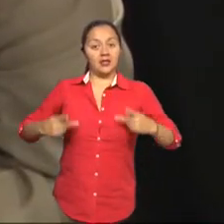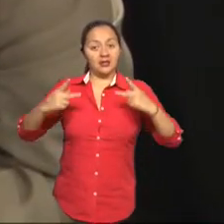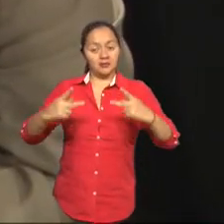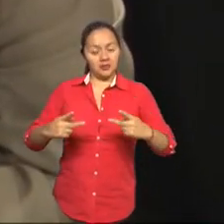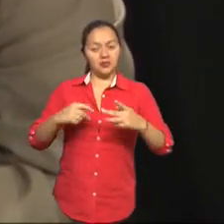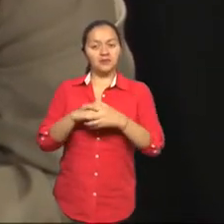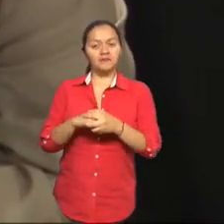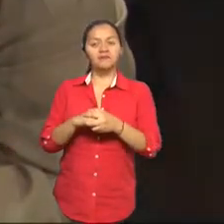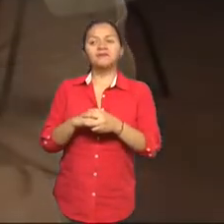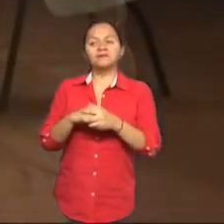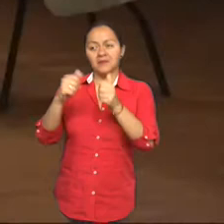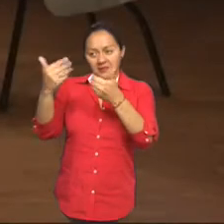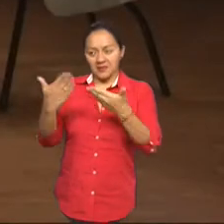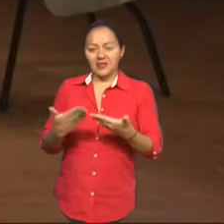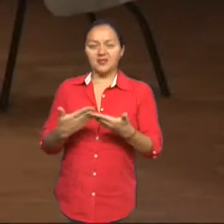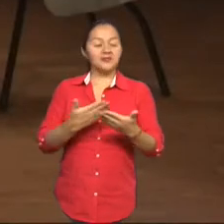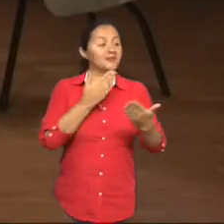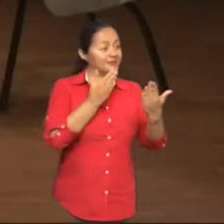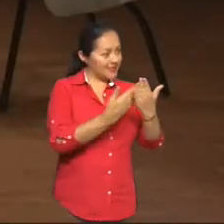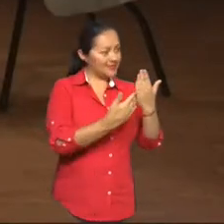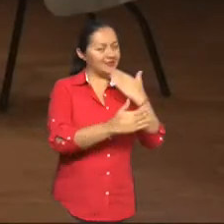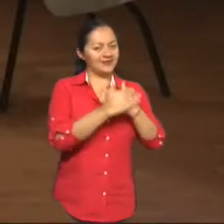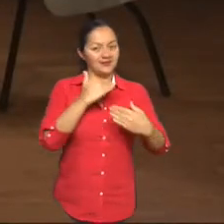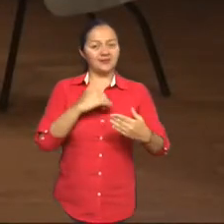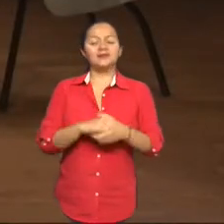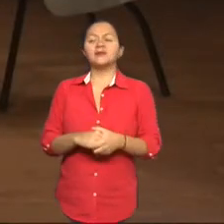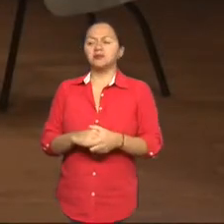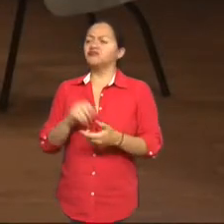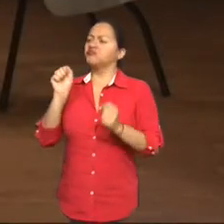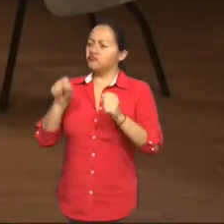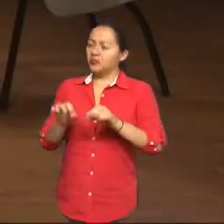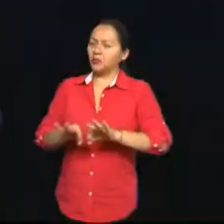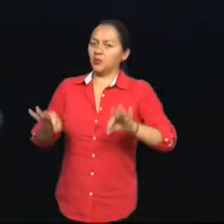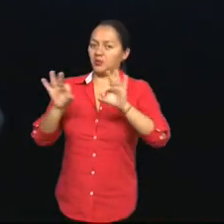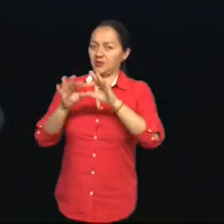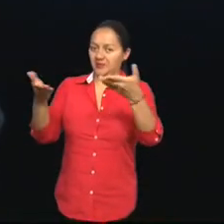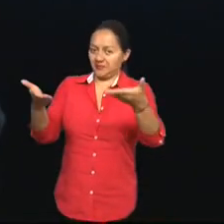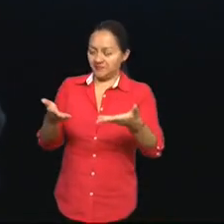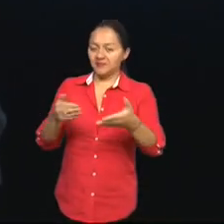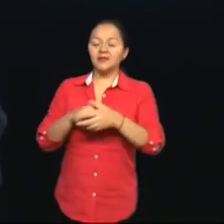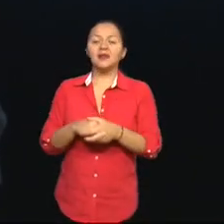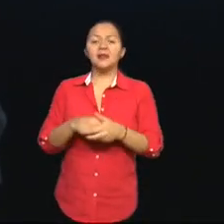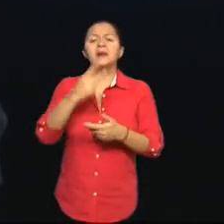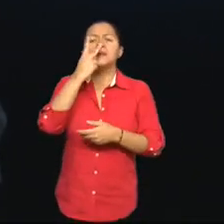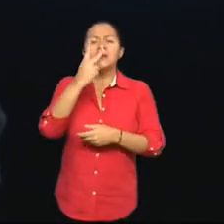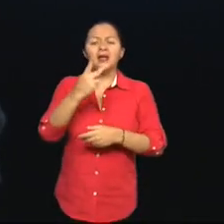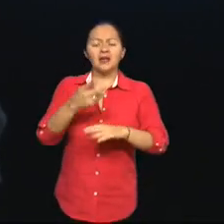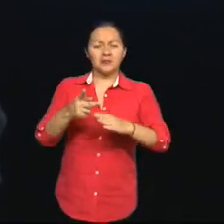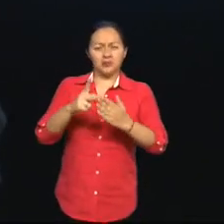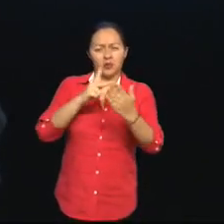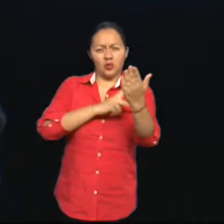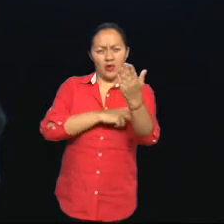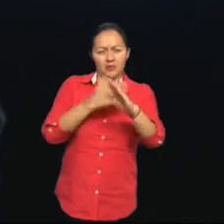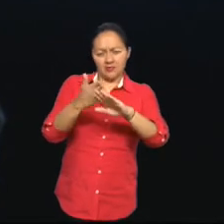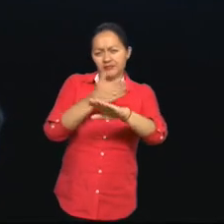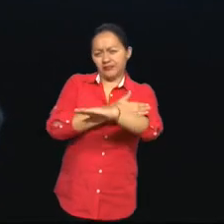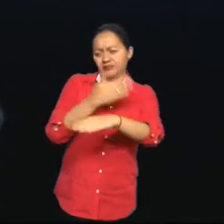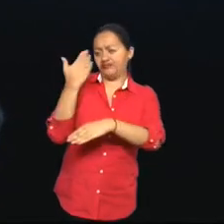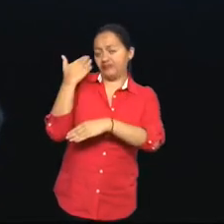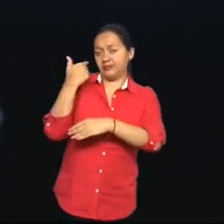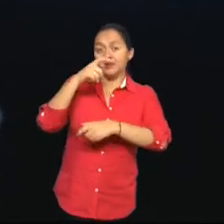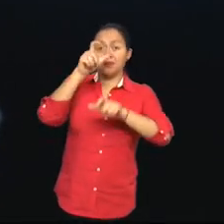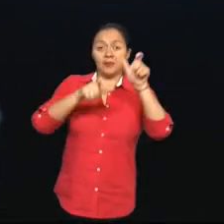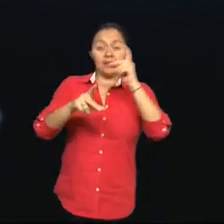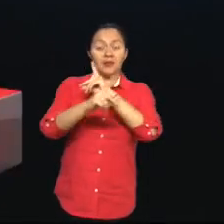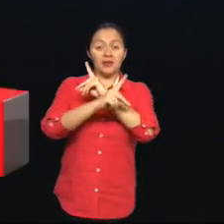gusto tenerte. Qué importante durante estos últimos programas hemos visto cómo funcionan las federaciones deportivas para